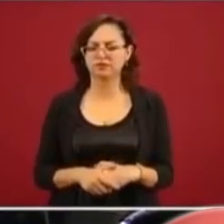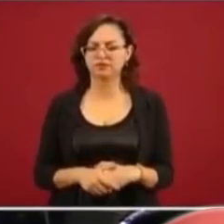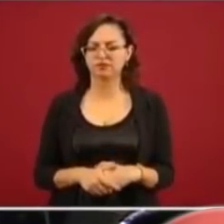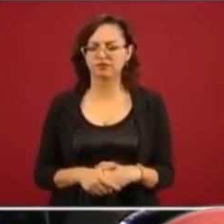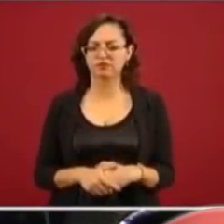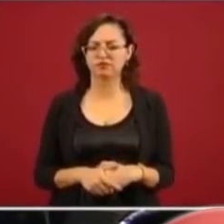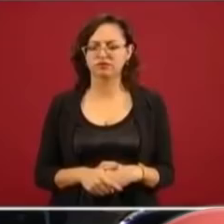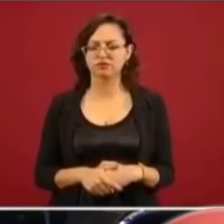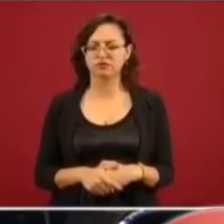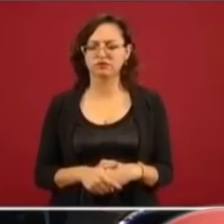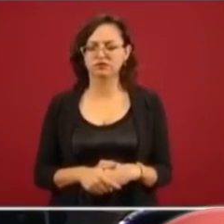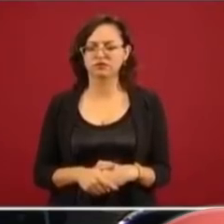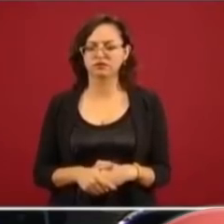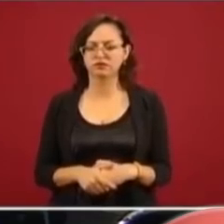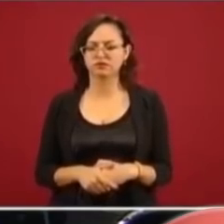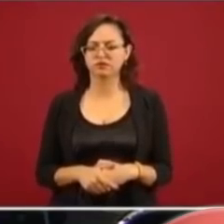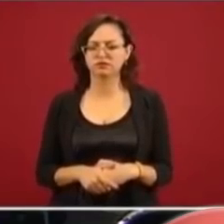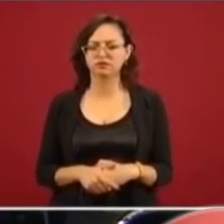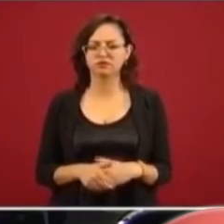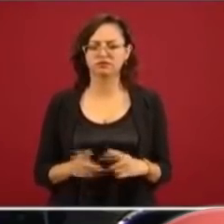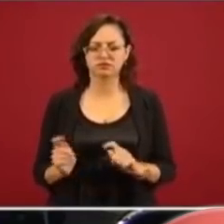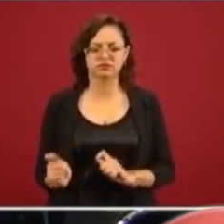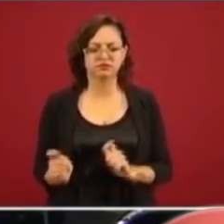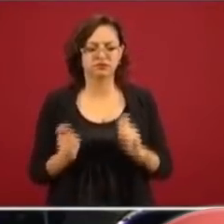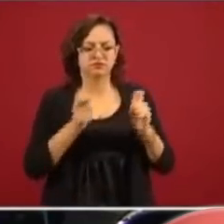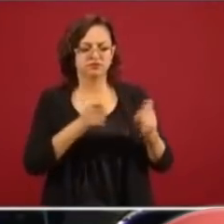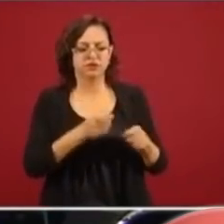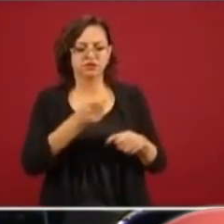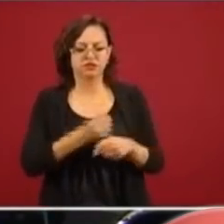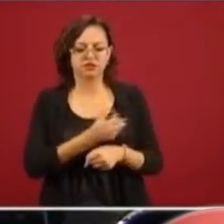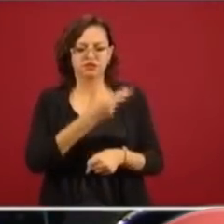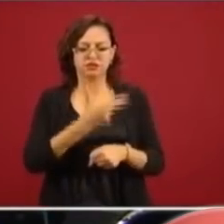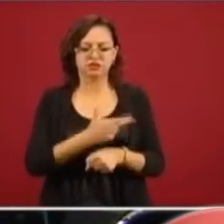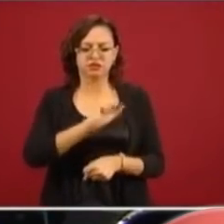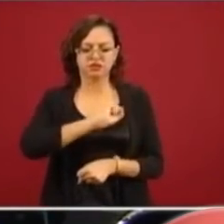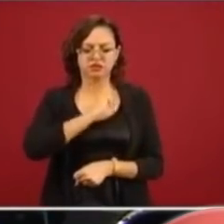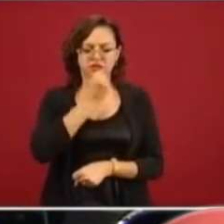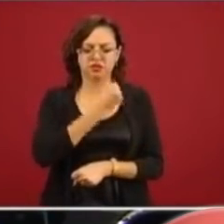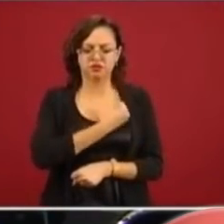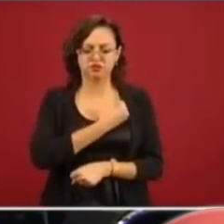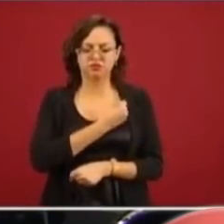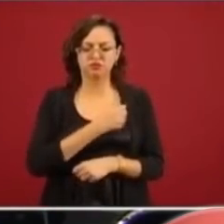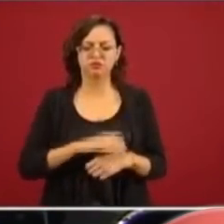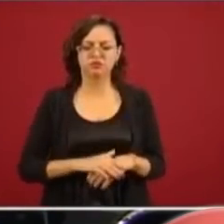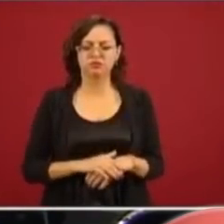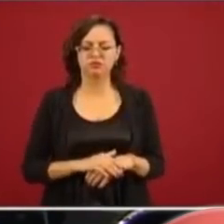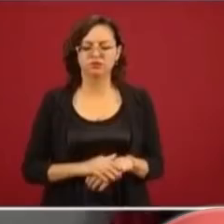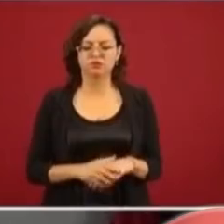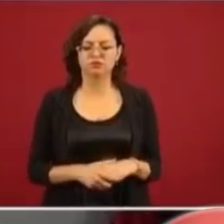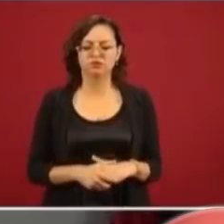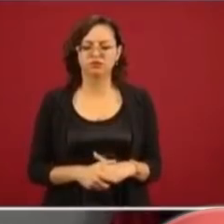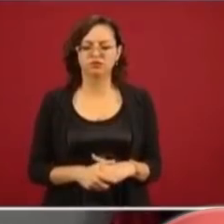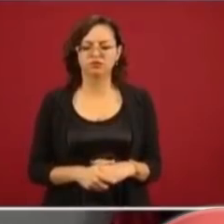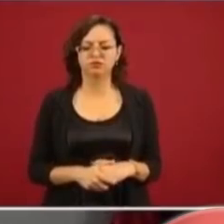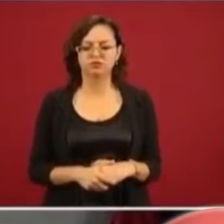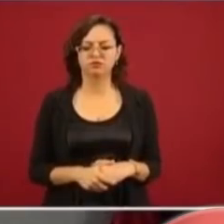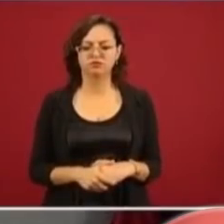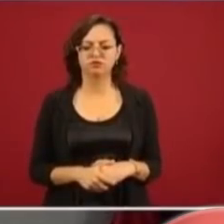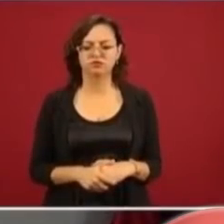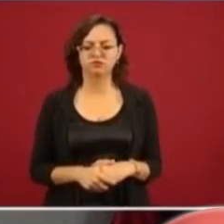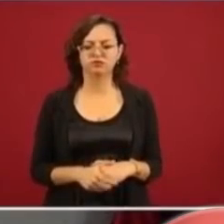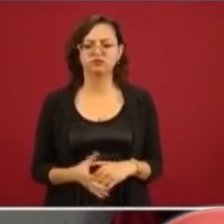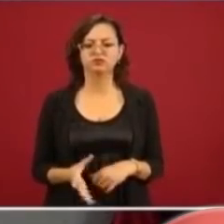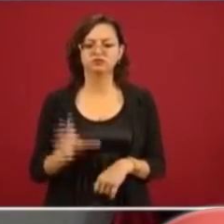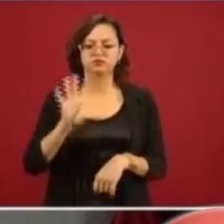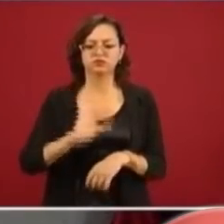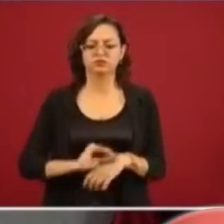Salud, le cedo el micrófono para las preguntas correspondientes. Con su permiso. Con su